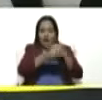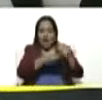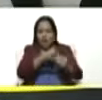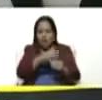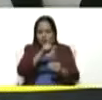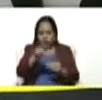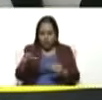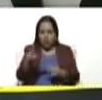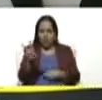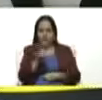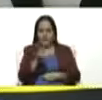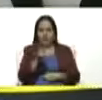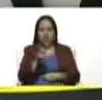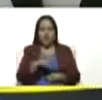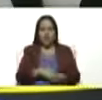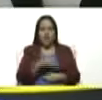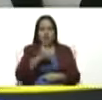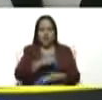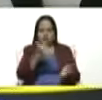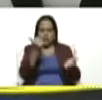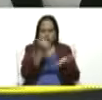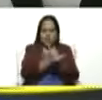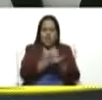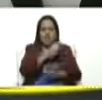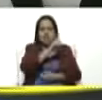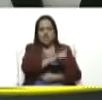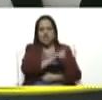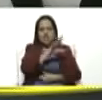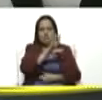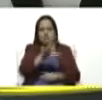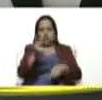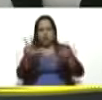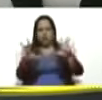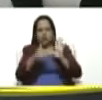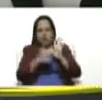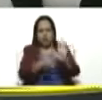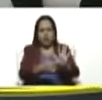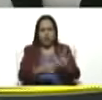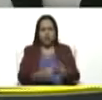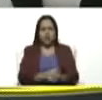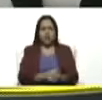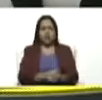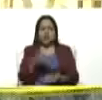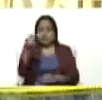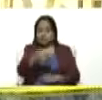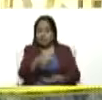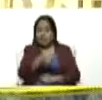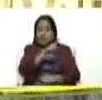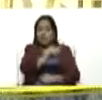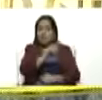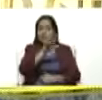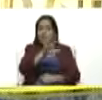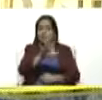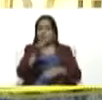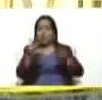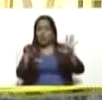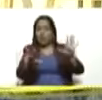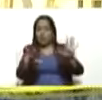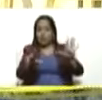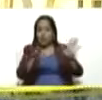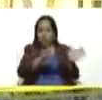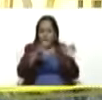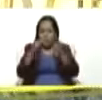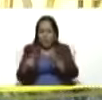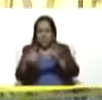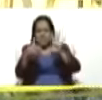catadores nuestros, quedaron certificadas 158 muestras. De esas 158 muestras, 68